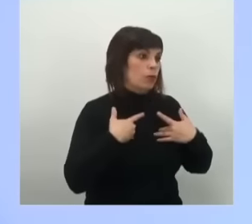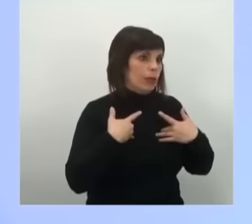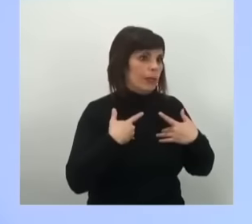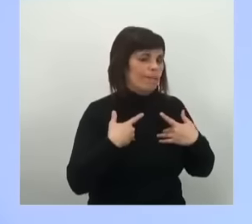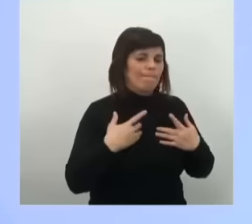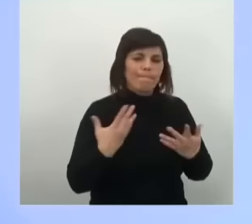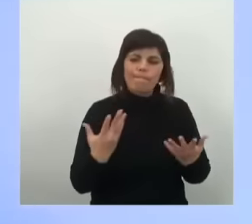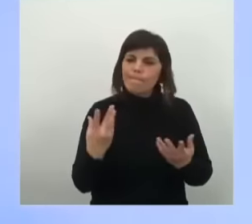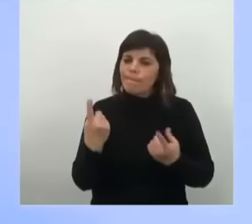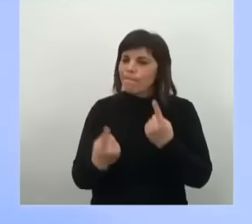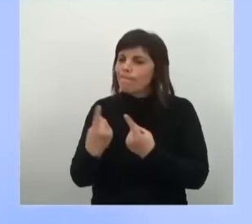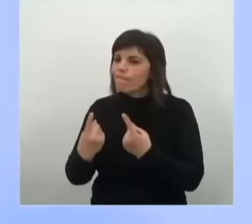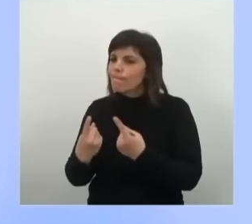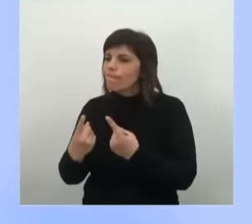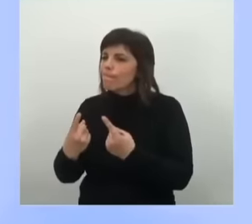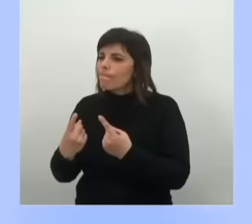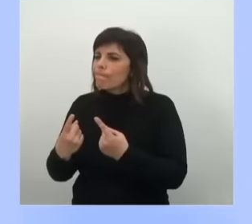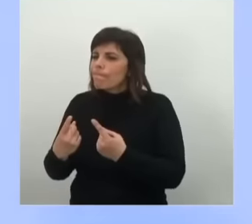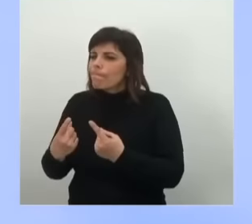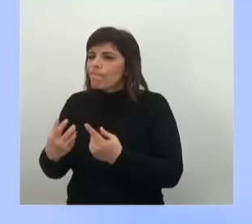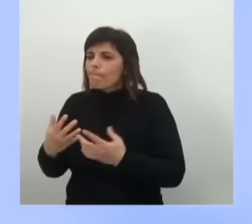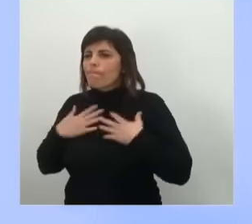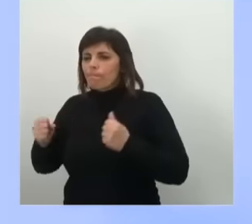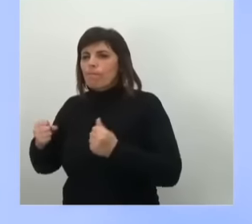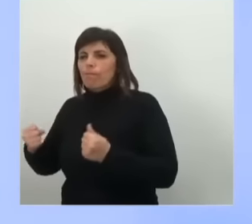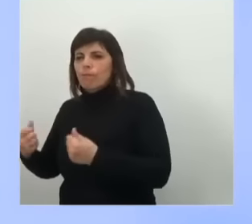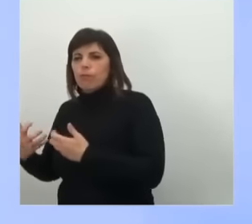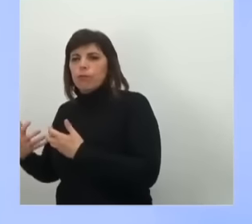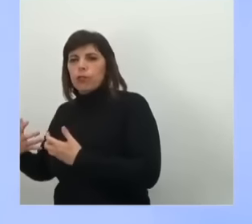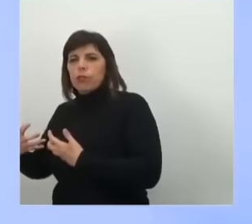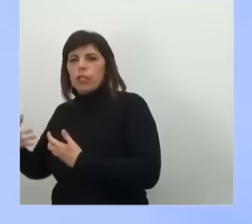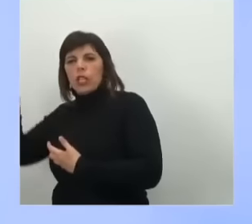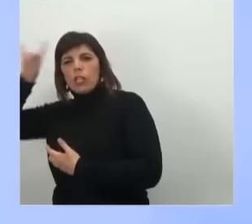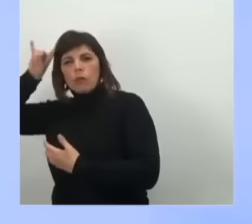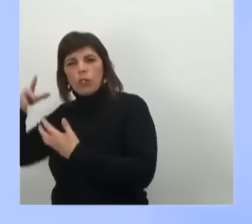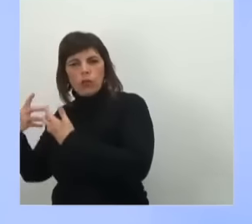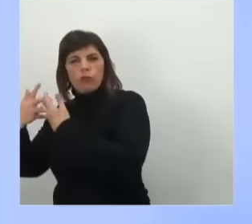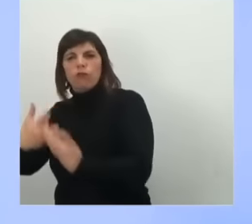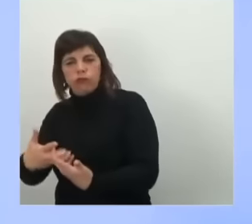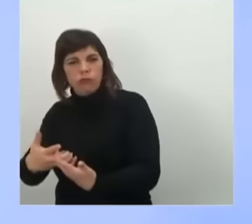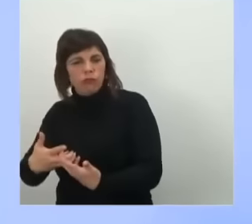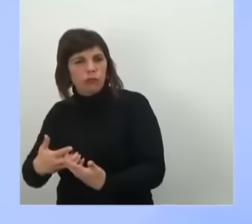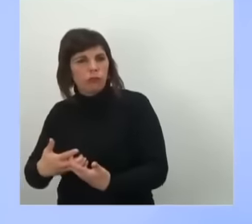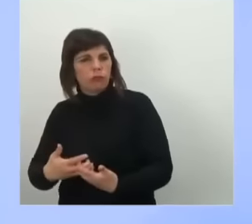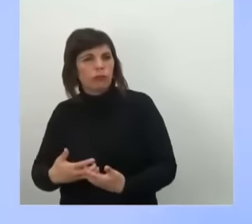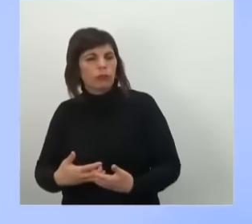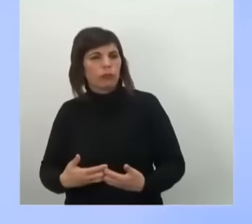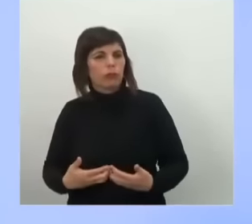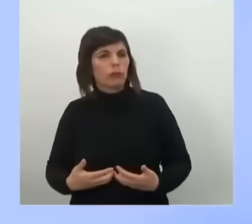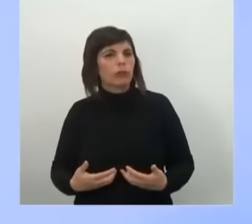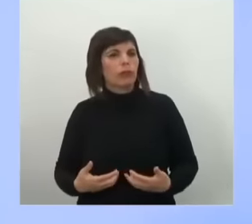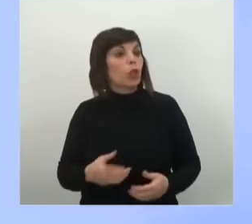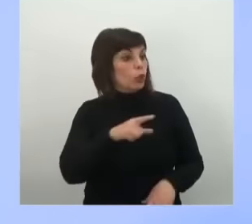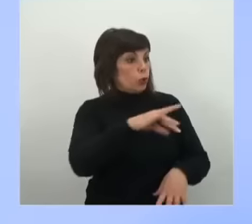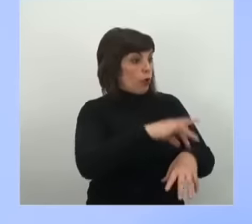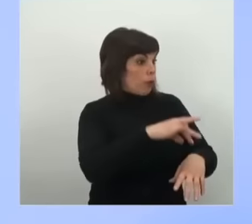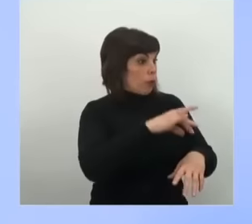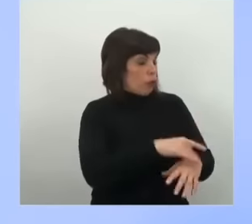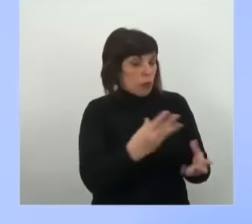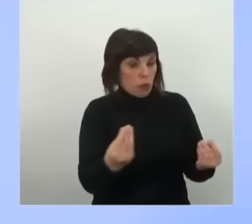hay un poder diabólico tú muchas veces te has puesto enfermo pero de repente te das cuenta un momento algo está mal